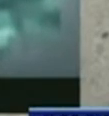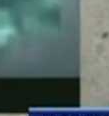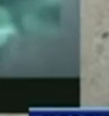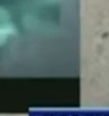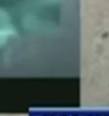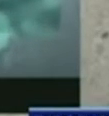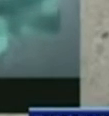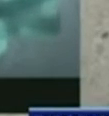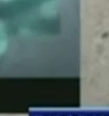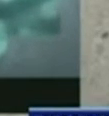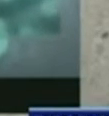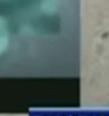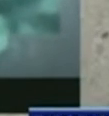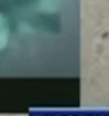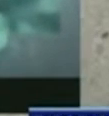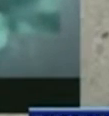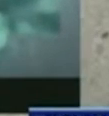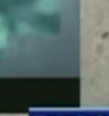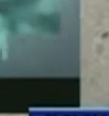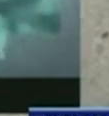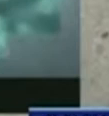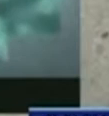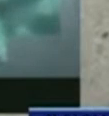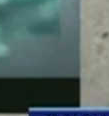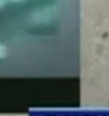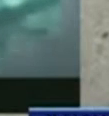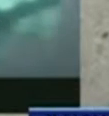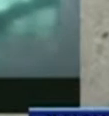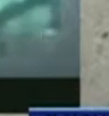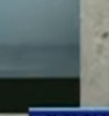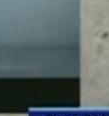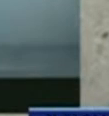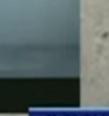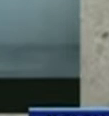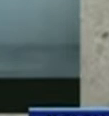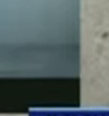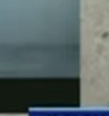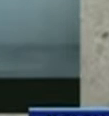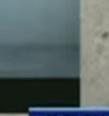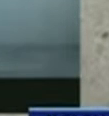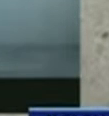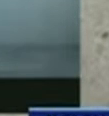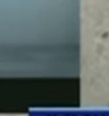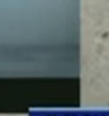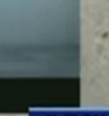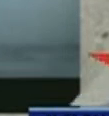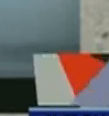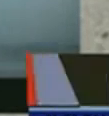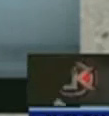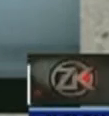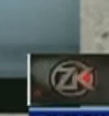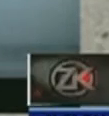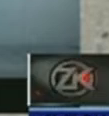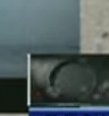en contra de los afrodescendientes y del miedo contra la esperanza. Es como si en México la marcha